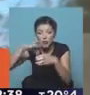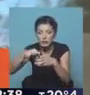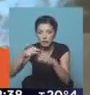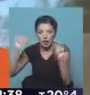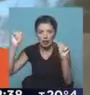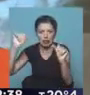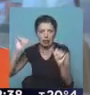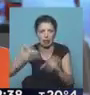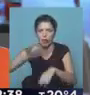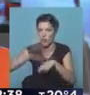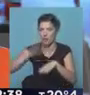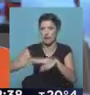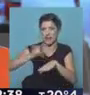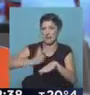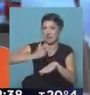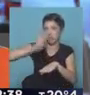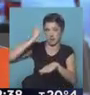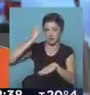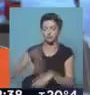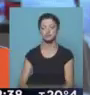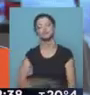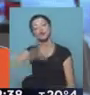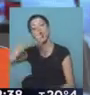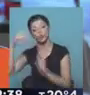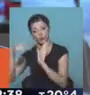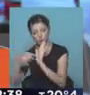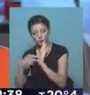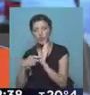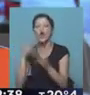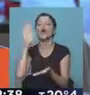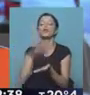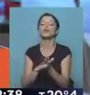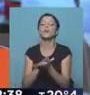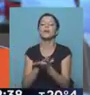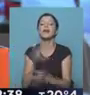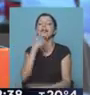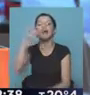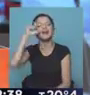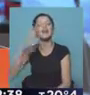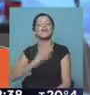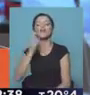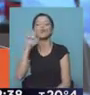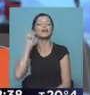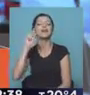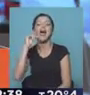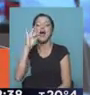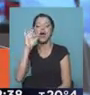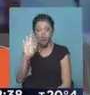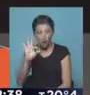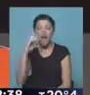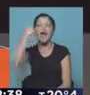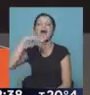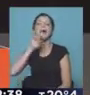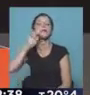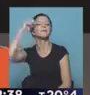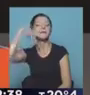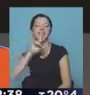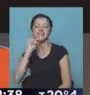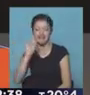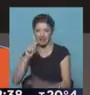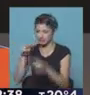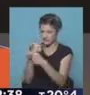de las advertencias. La otra tiene que ver con el estatus del refugiado ambiental. ¿Saben que no existe? Existe el refugiado que, por supuesto, busca